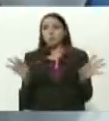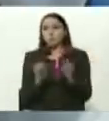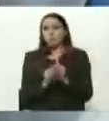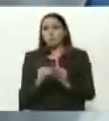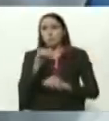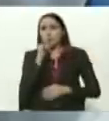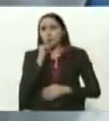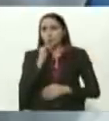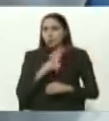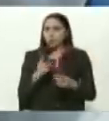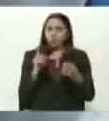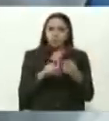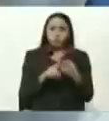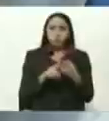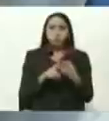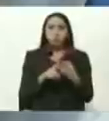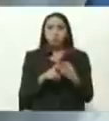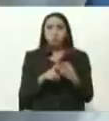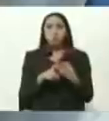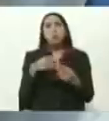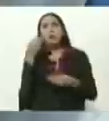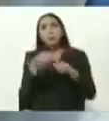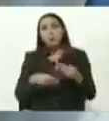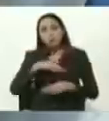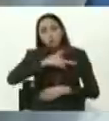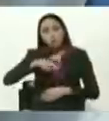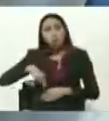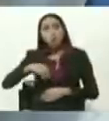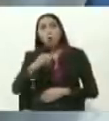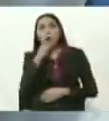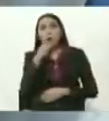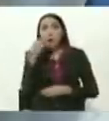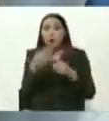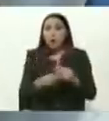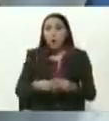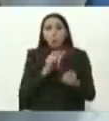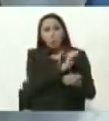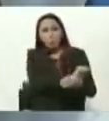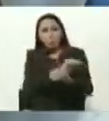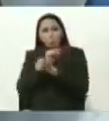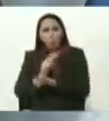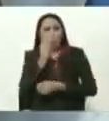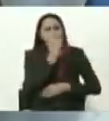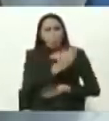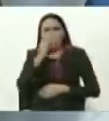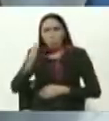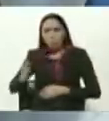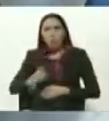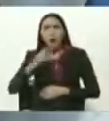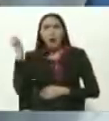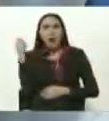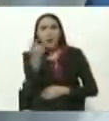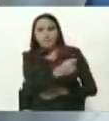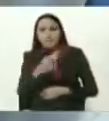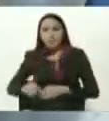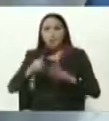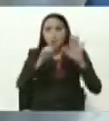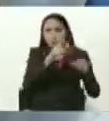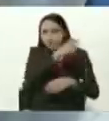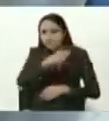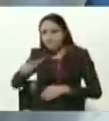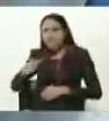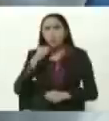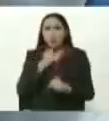caso Saime Apure. Queremos informar que fueron detenidos y privados de libertad en el estado de Apure 6 funcionarios